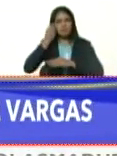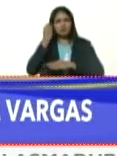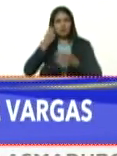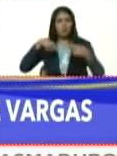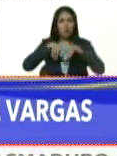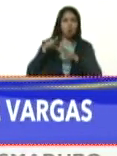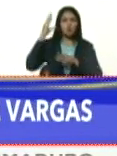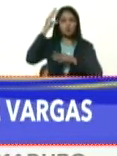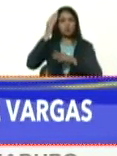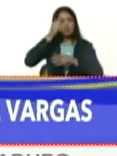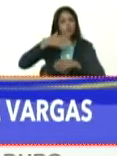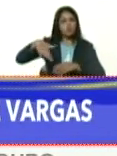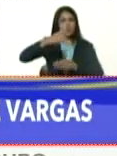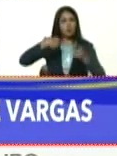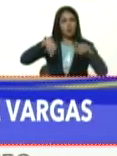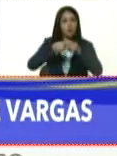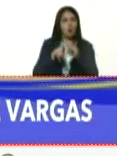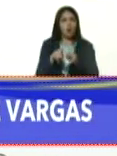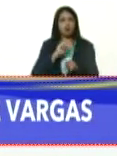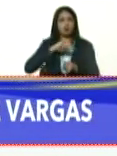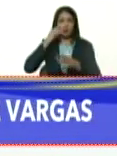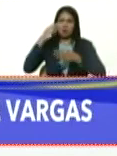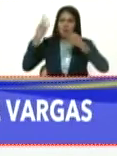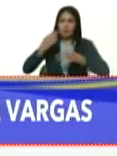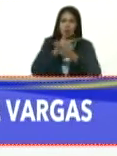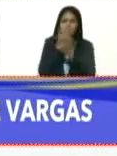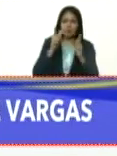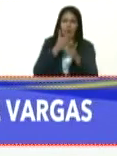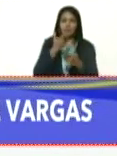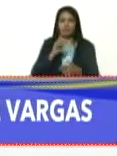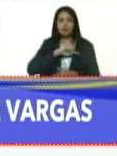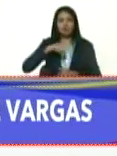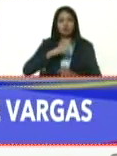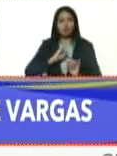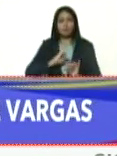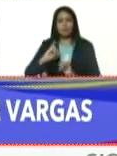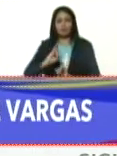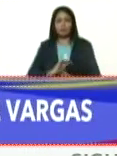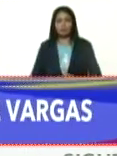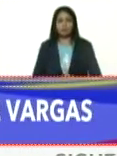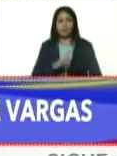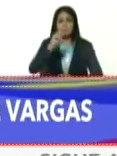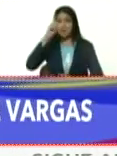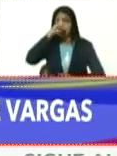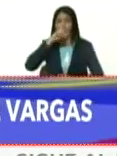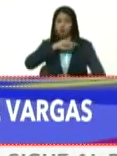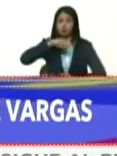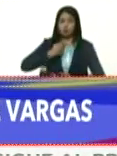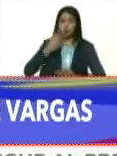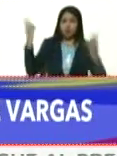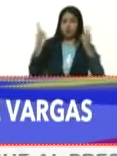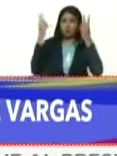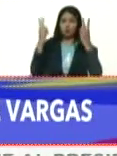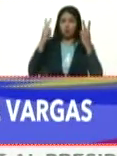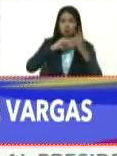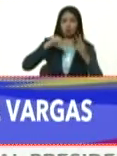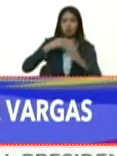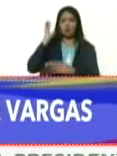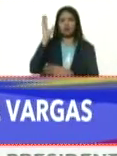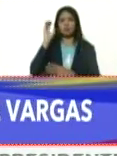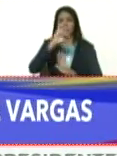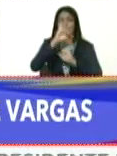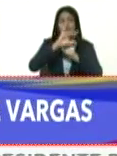conciencia del pueblo. Creemos en la libertad y en la soberanía popular. A 20 años de la victoria de la Asamblea